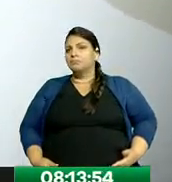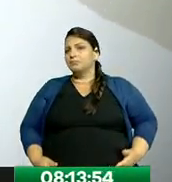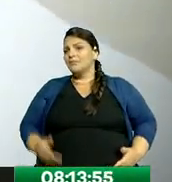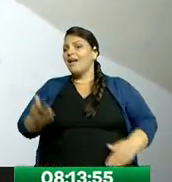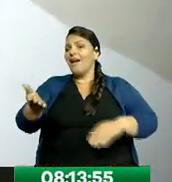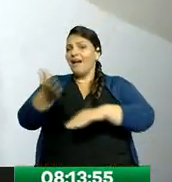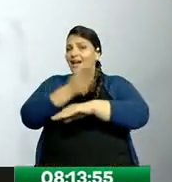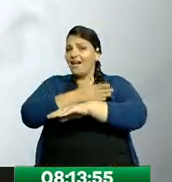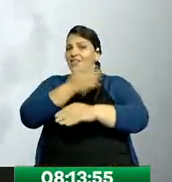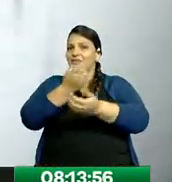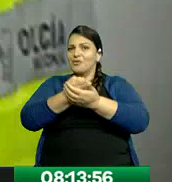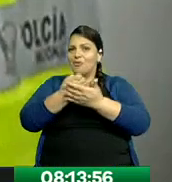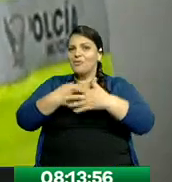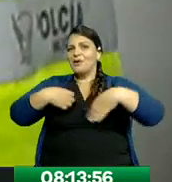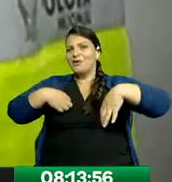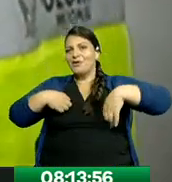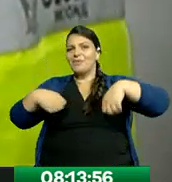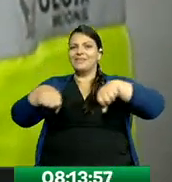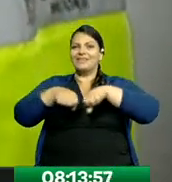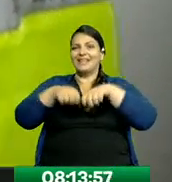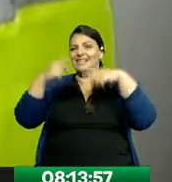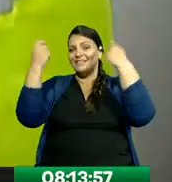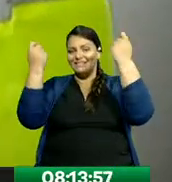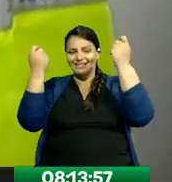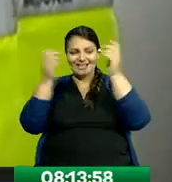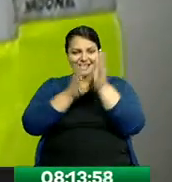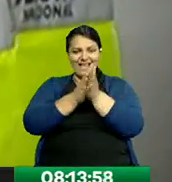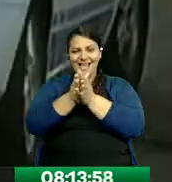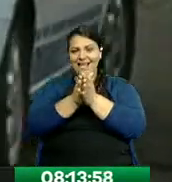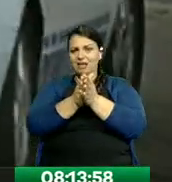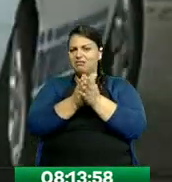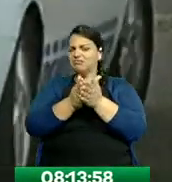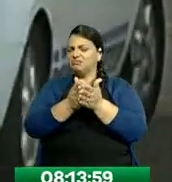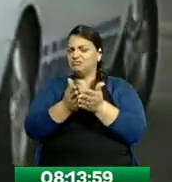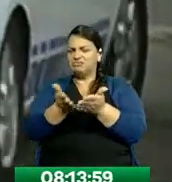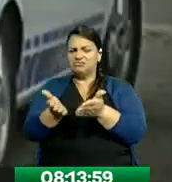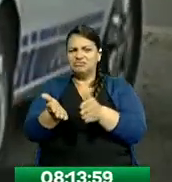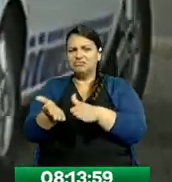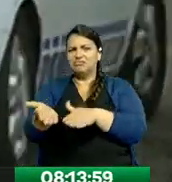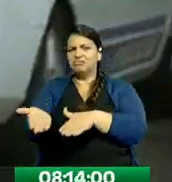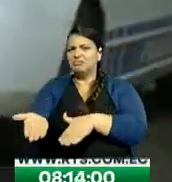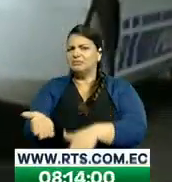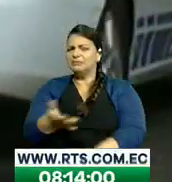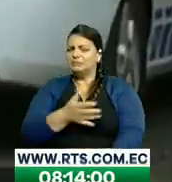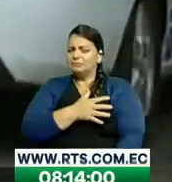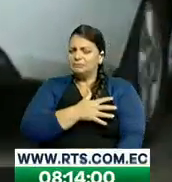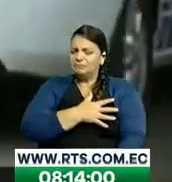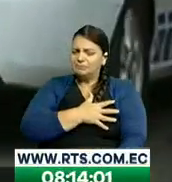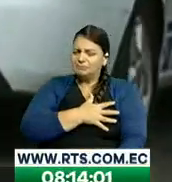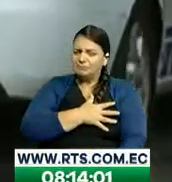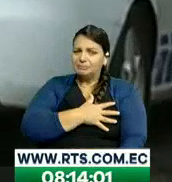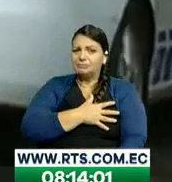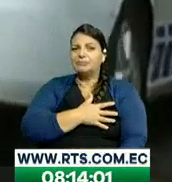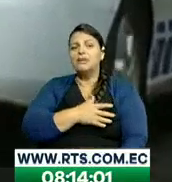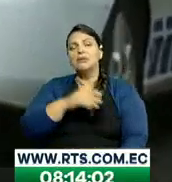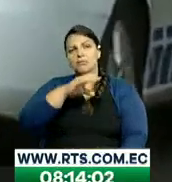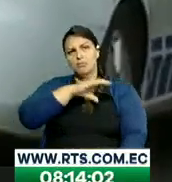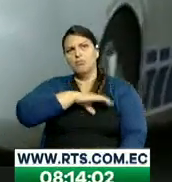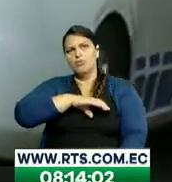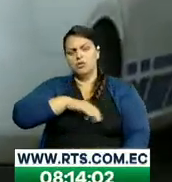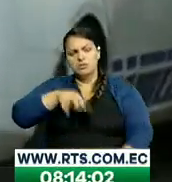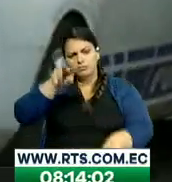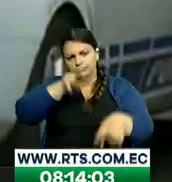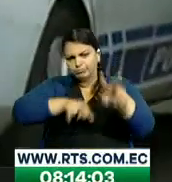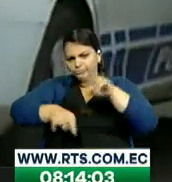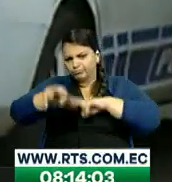Todo ya quedó. La policía investiga este caso para que el crimen no quede en la impunidad, informó Roselena